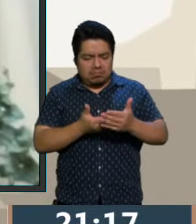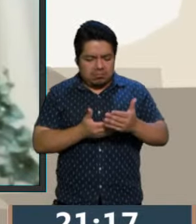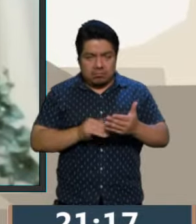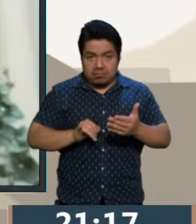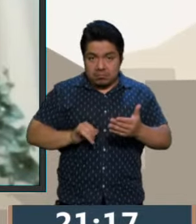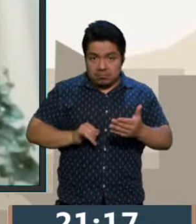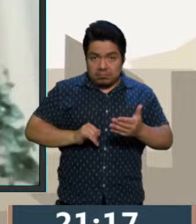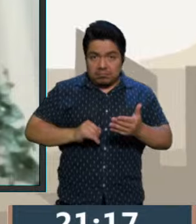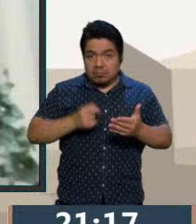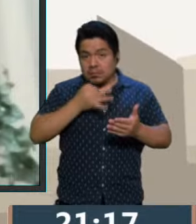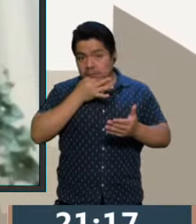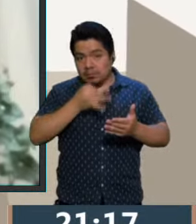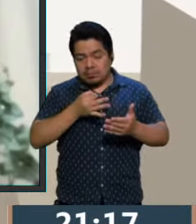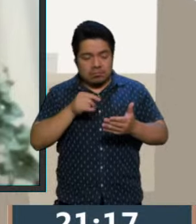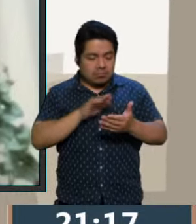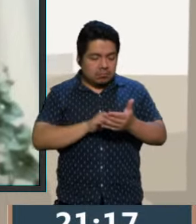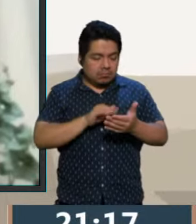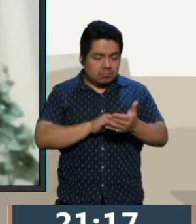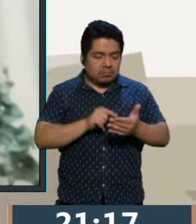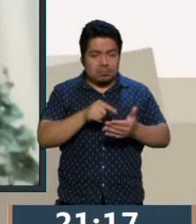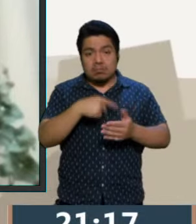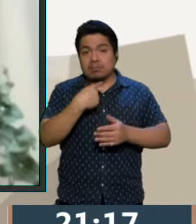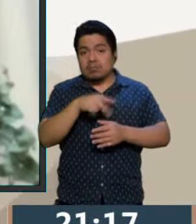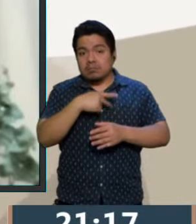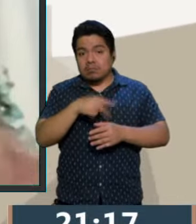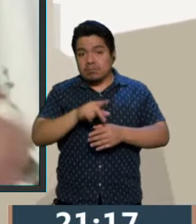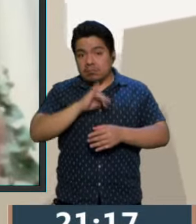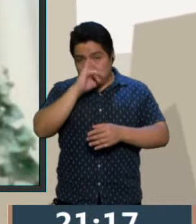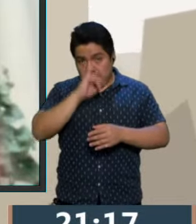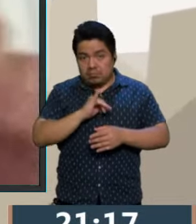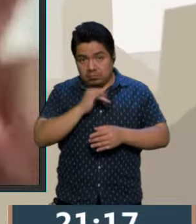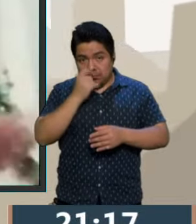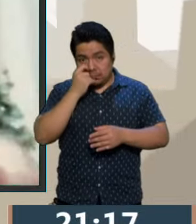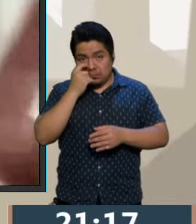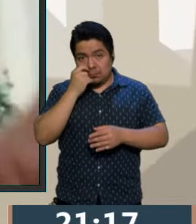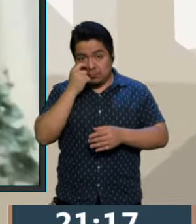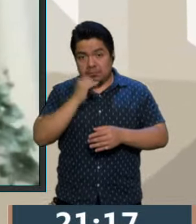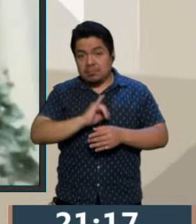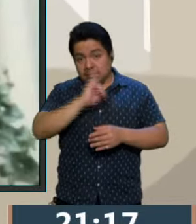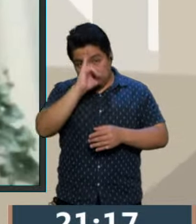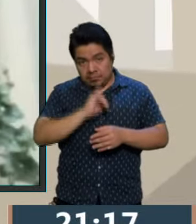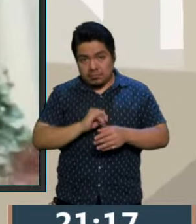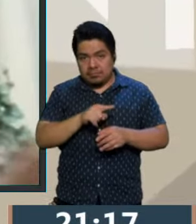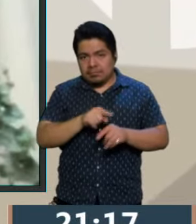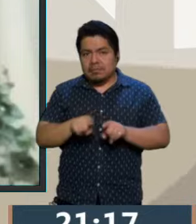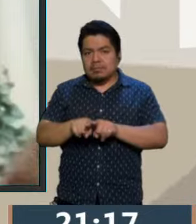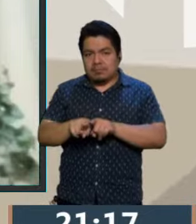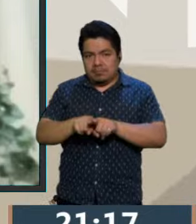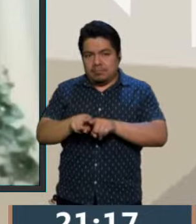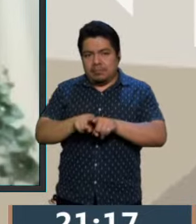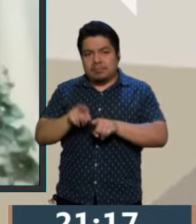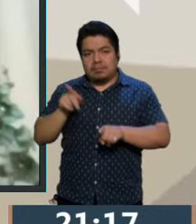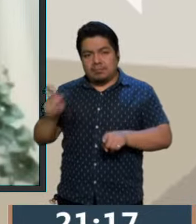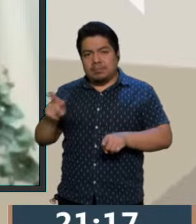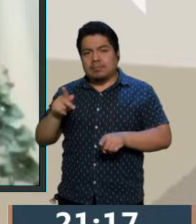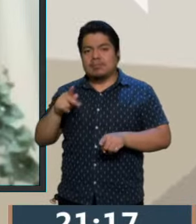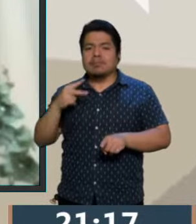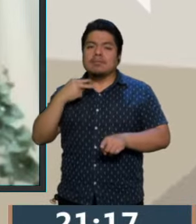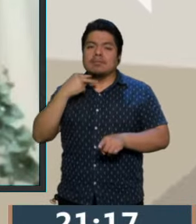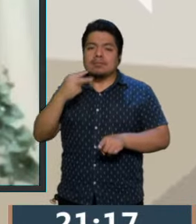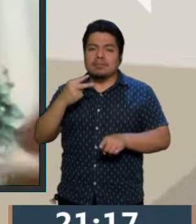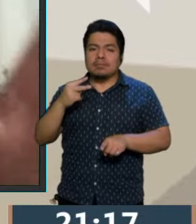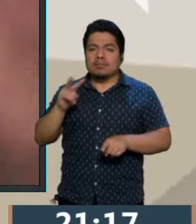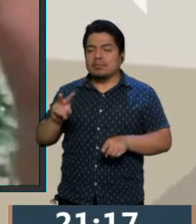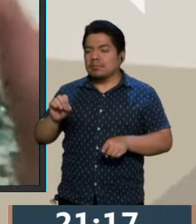una declaración de quien fuera su entonces jefe, quien además es hermano del vocero del presidente Vicente